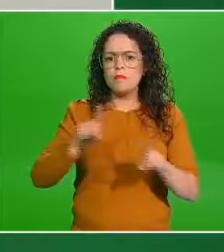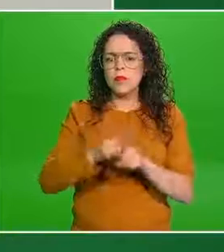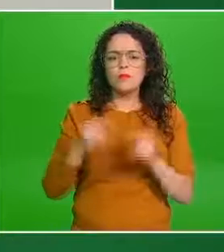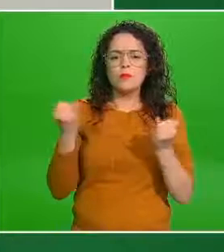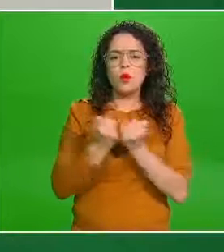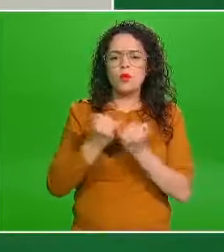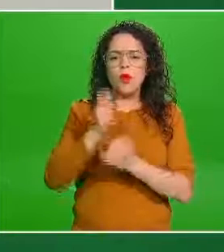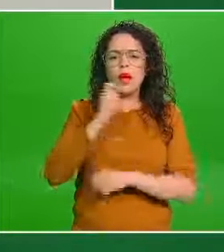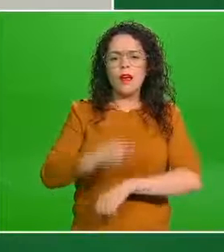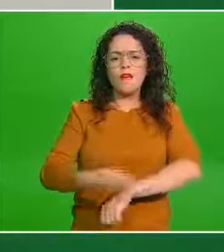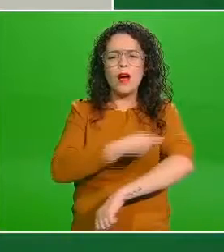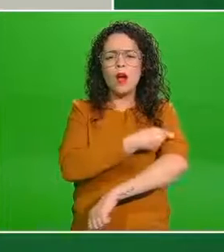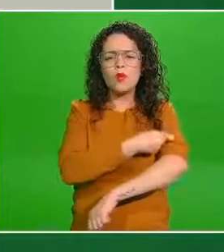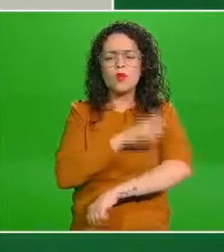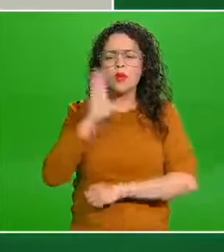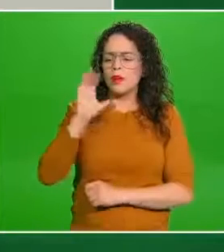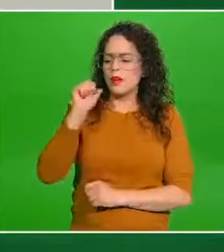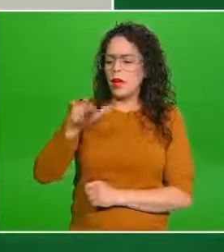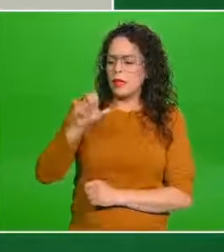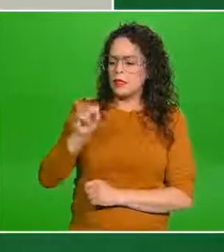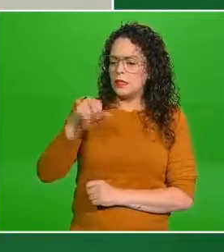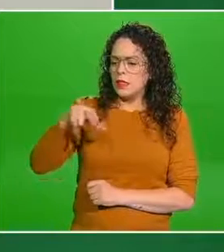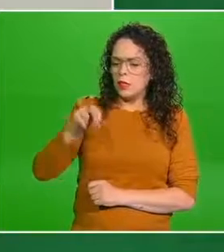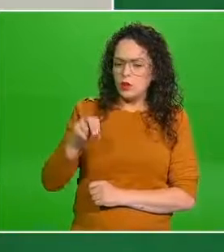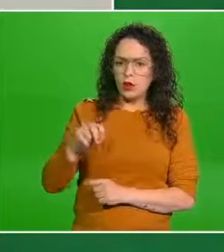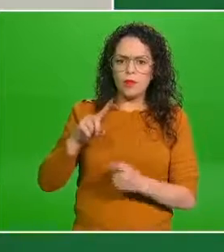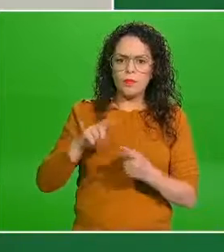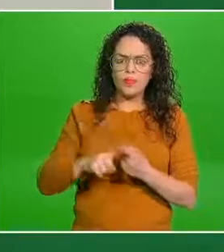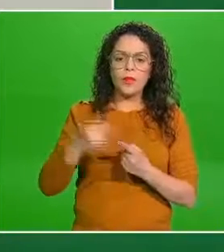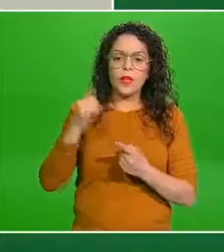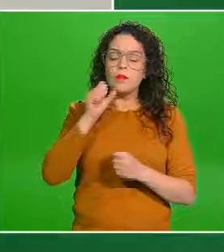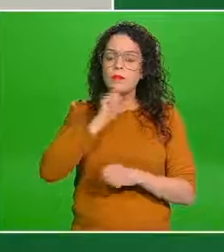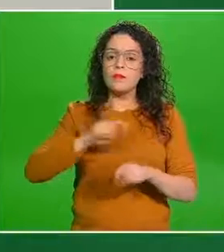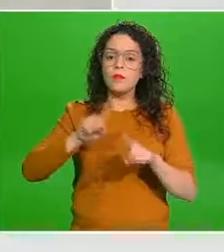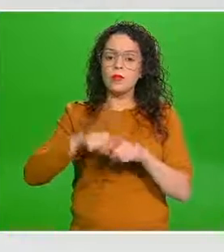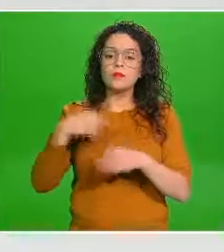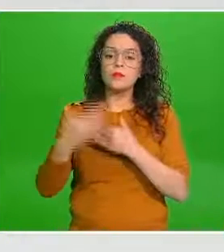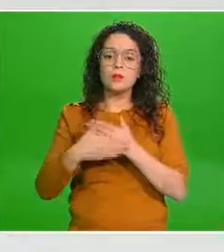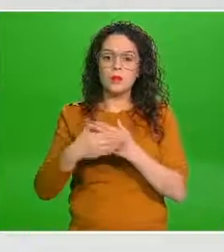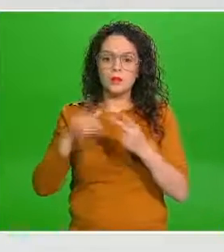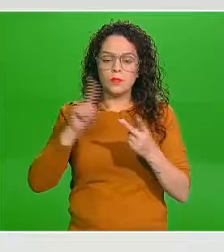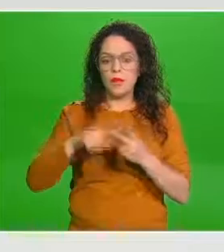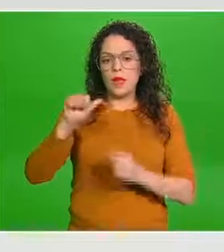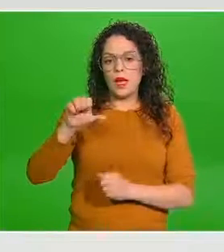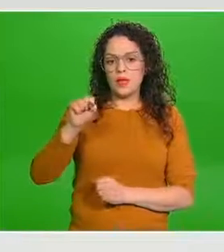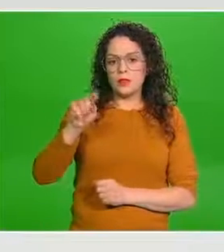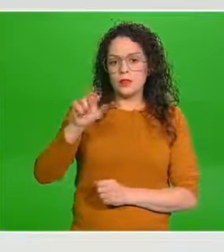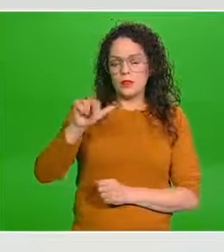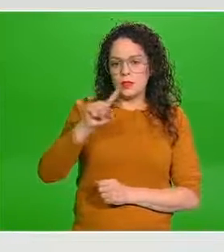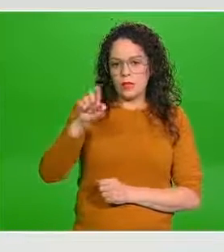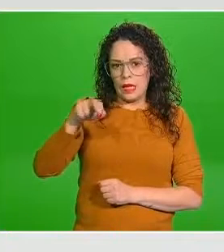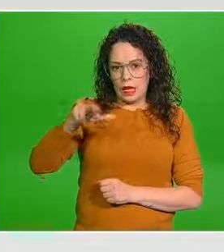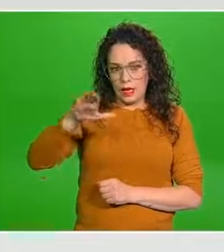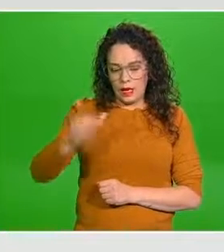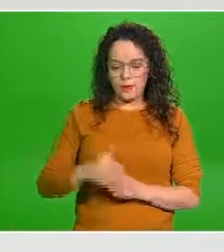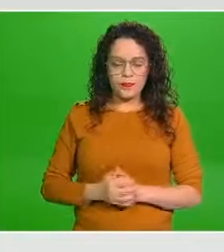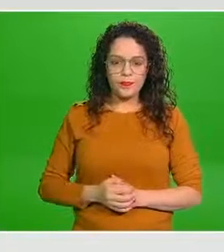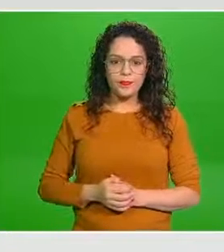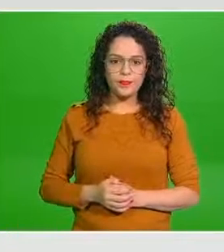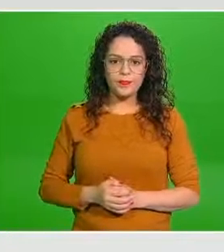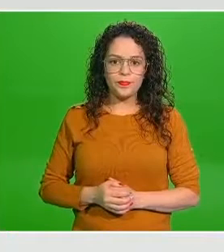vacuna de CanSino y en su momento sucederá con la vacuna de AstraZeneca.